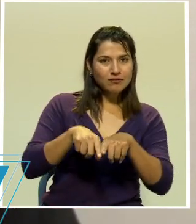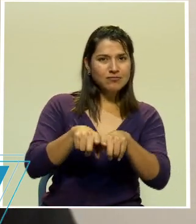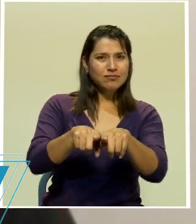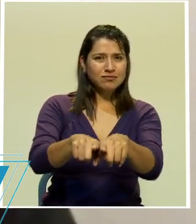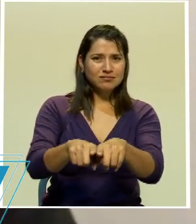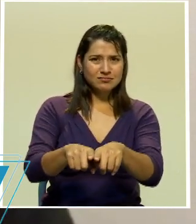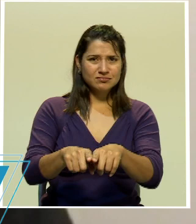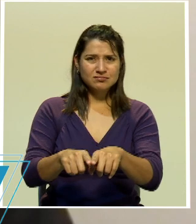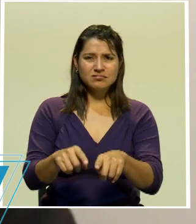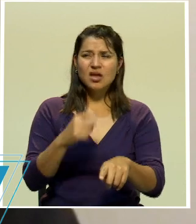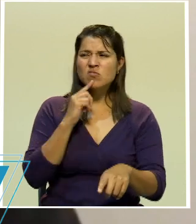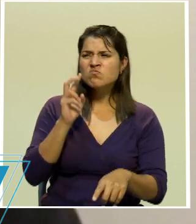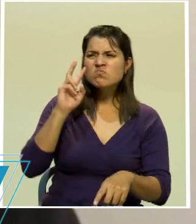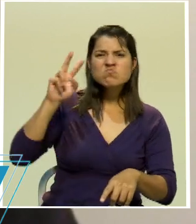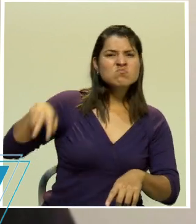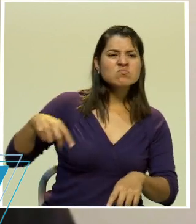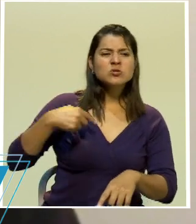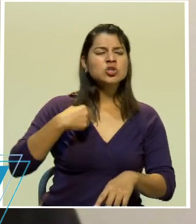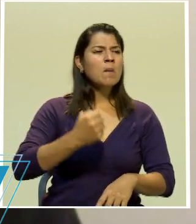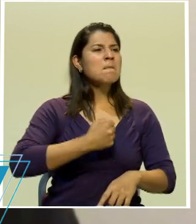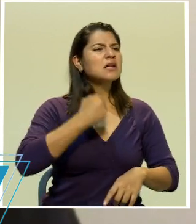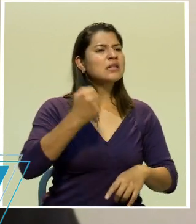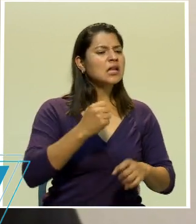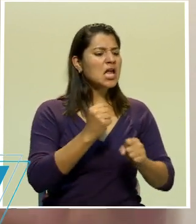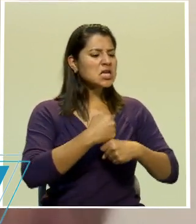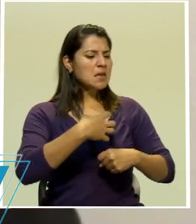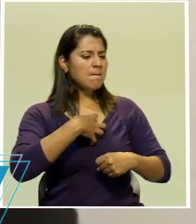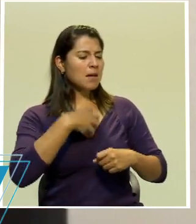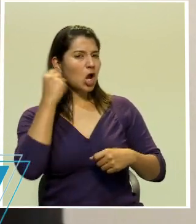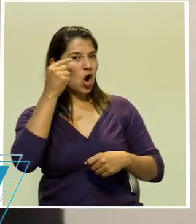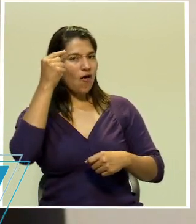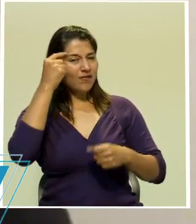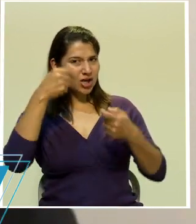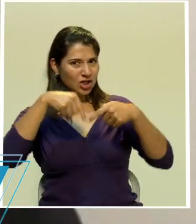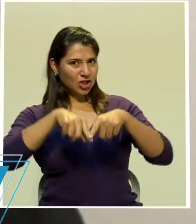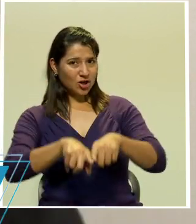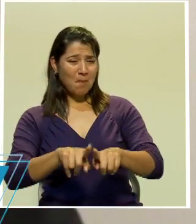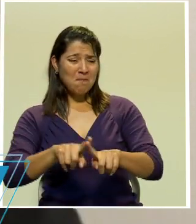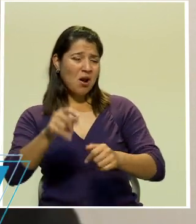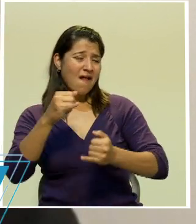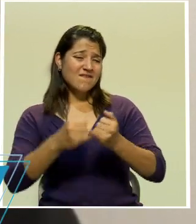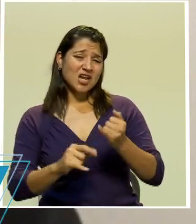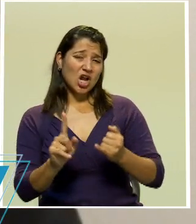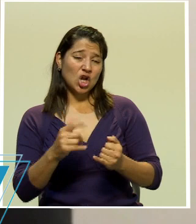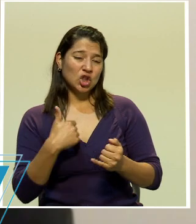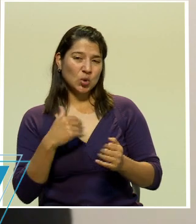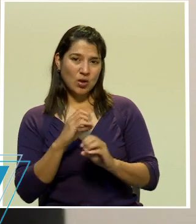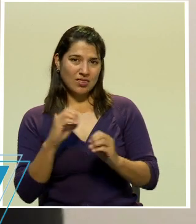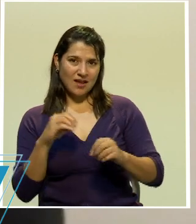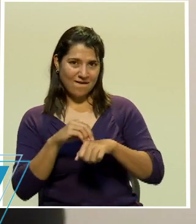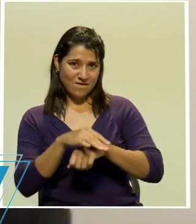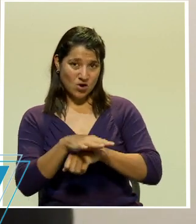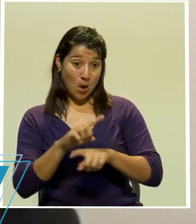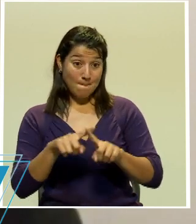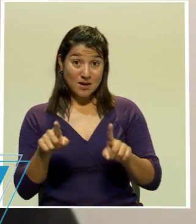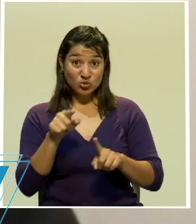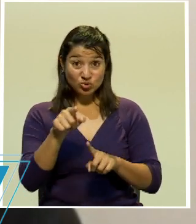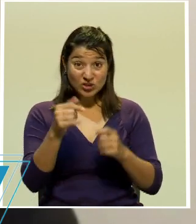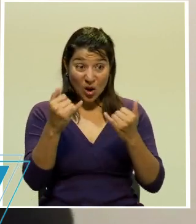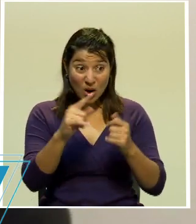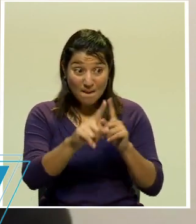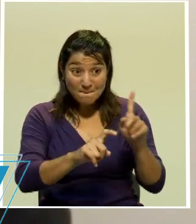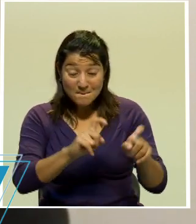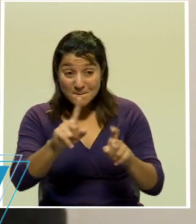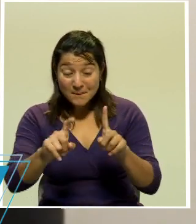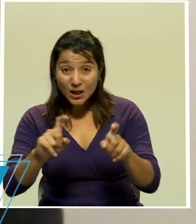tuvo ninguna trascendencia desde el punto de vista jurídico. Pero hoy día usted le pregunta a una gran porción de la población mexicana y le van a decir que